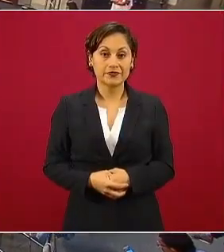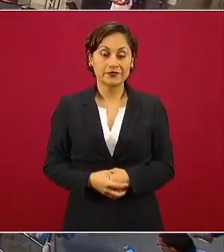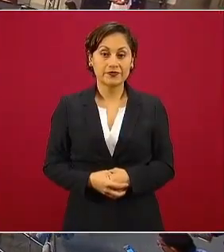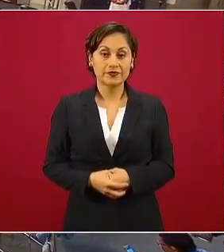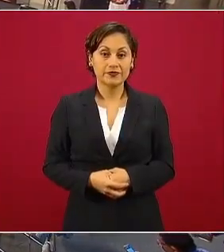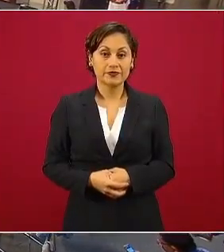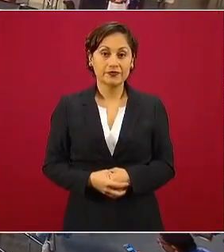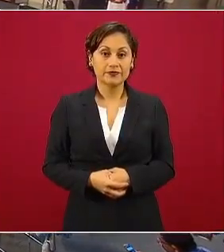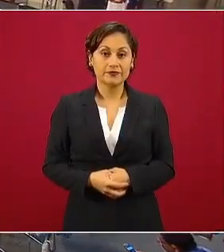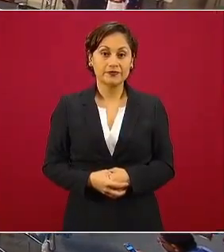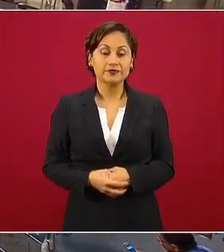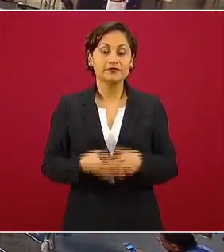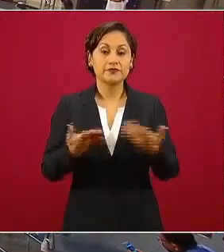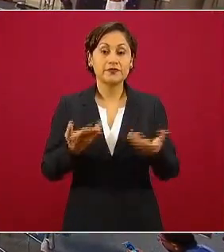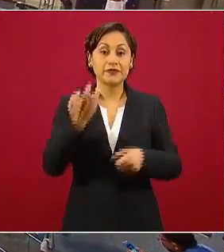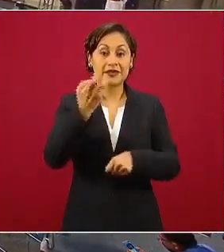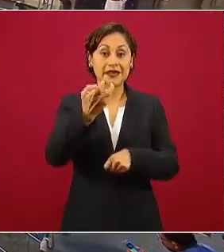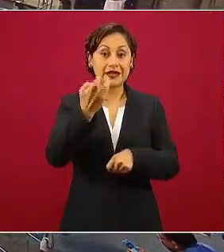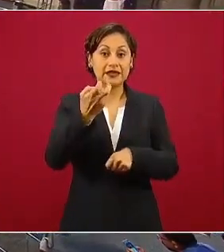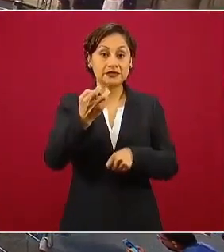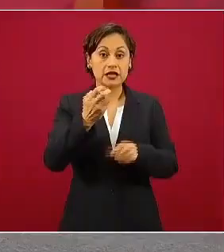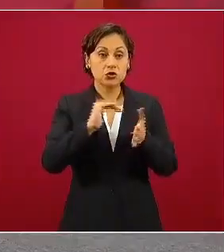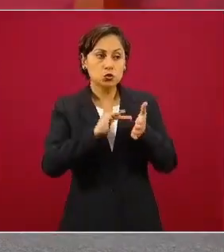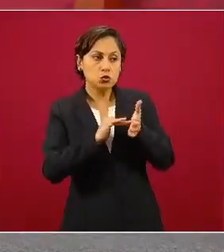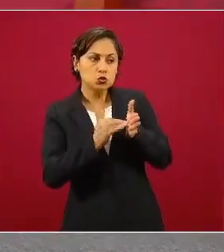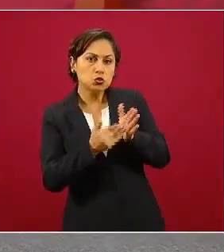toda una estrategia